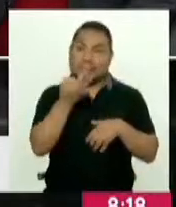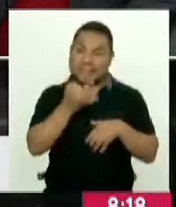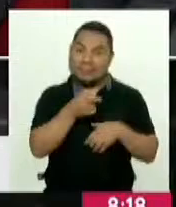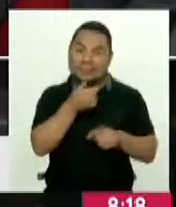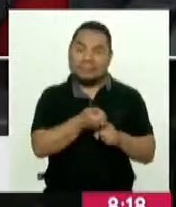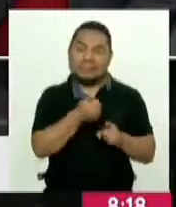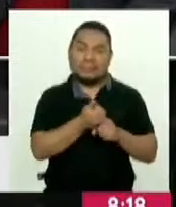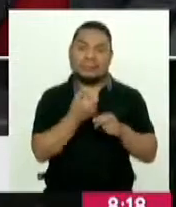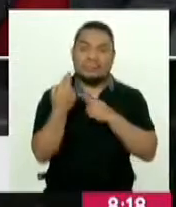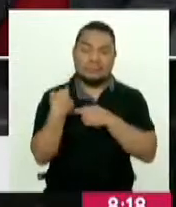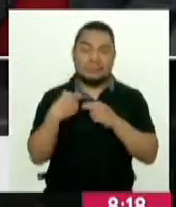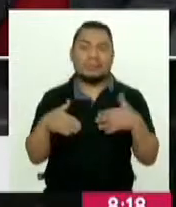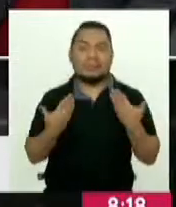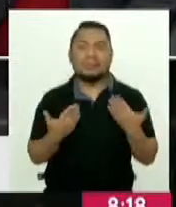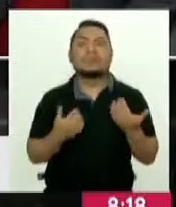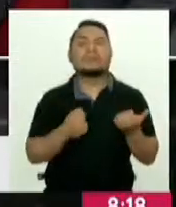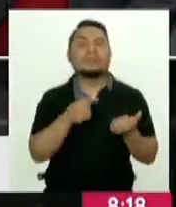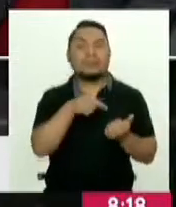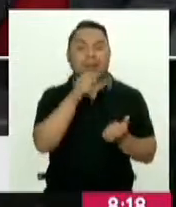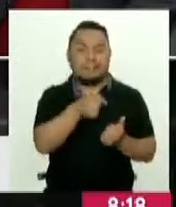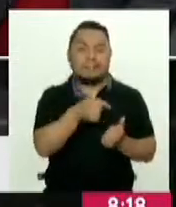cumplan su rol para contribuir